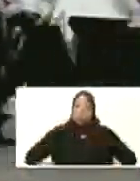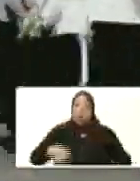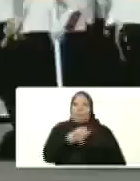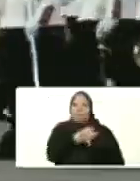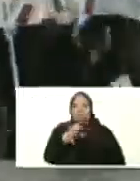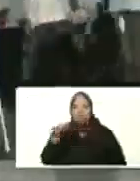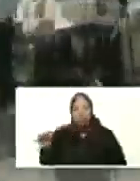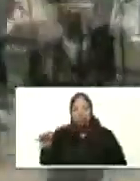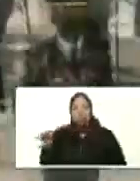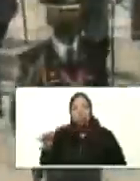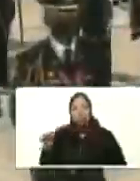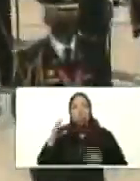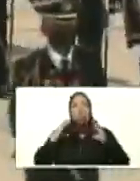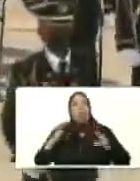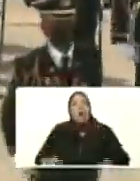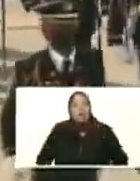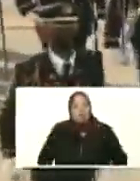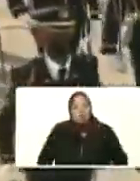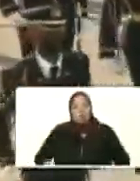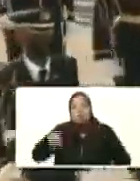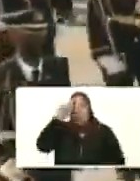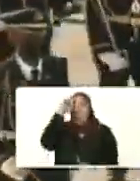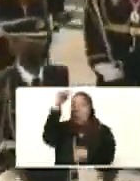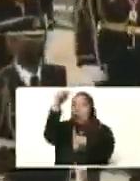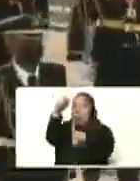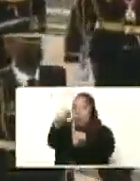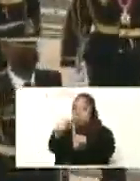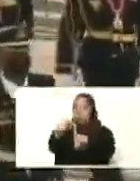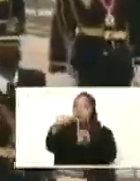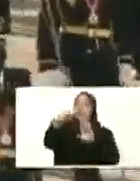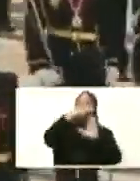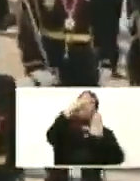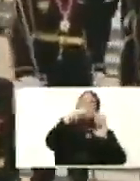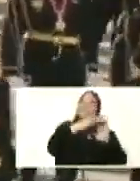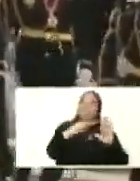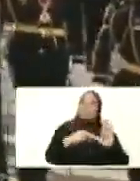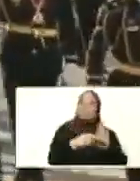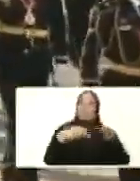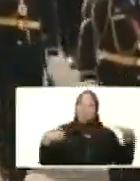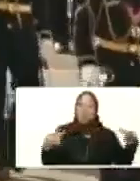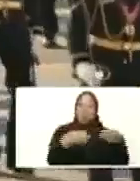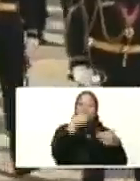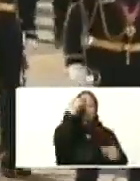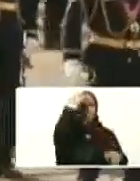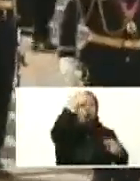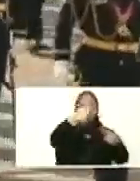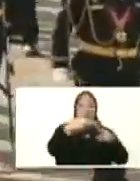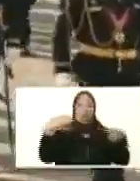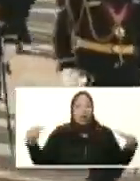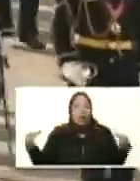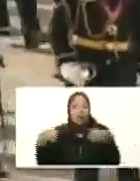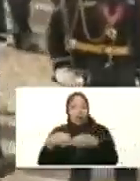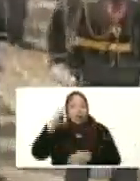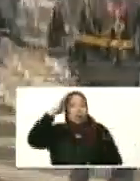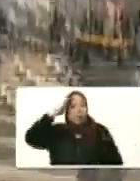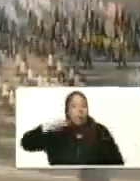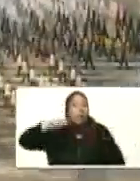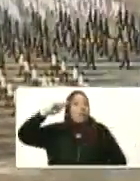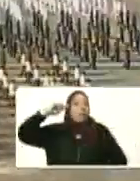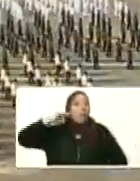estudios, metas e ímpetu que nutren las filas de la Fuerza Armada Nacional Bolivariana